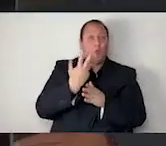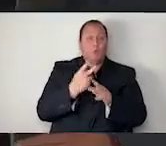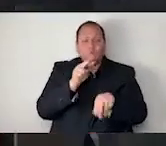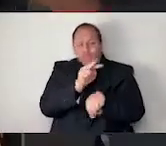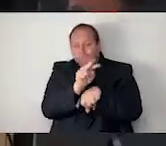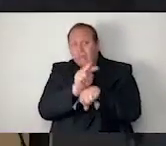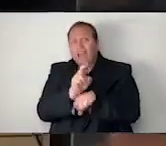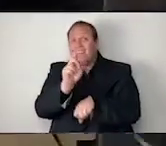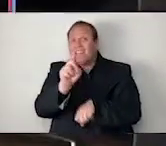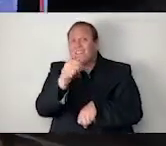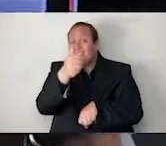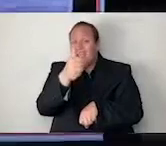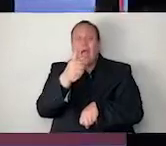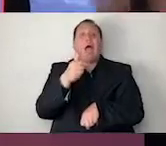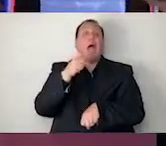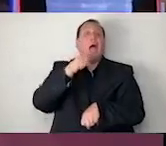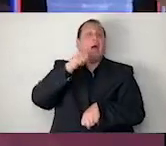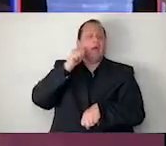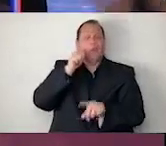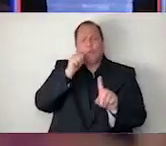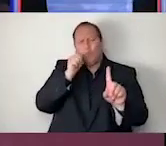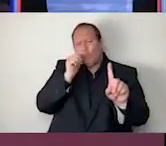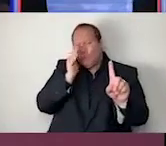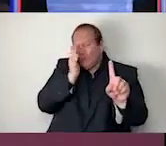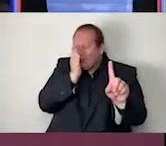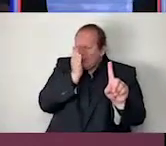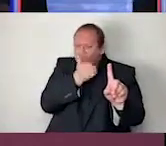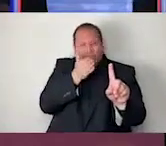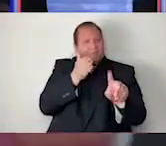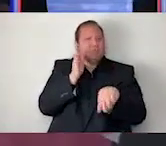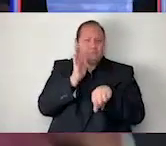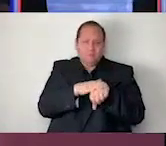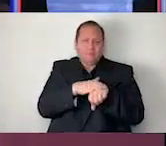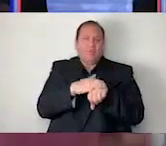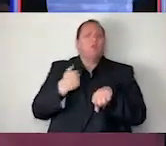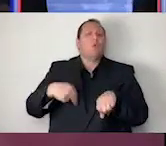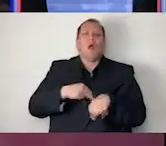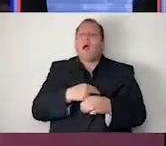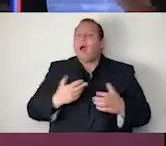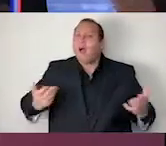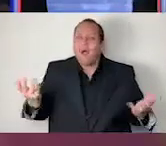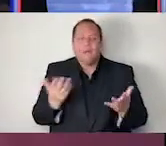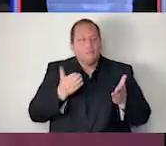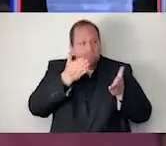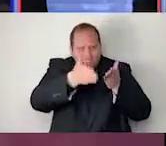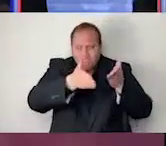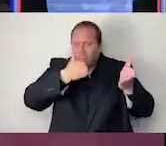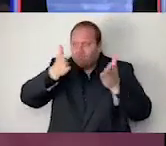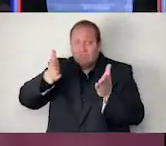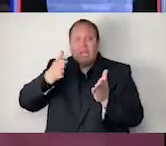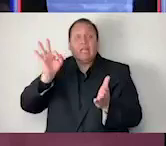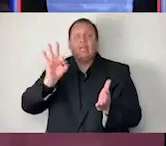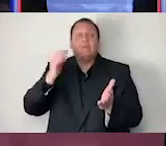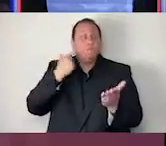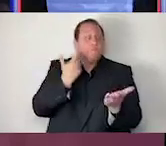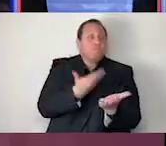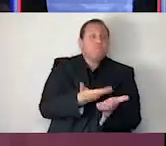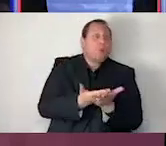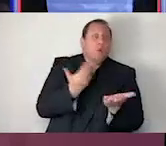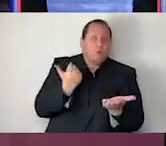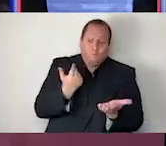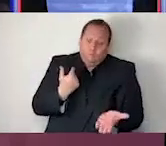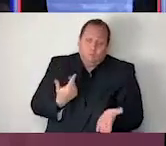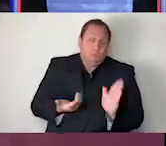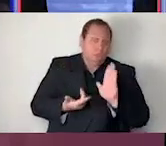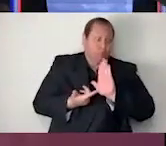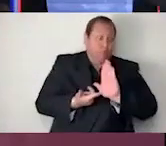esta fue la actividad que desarrollamos dicen que si no hay evidencia gobernador no vale así de que aquí están las imágenes en mexicano y